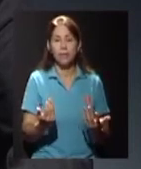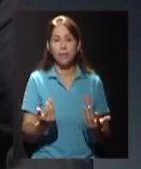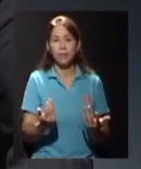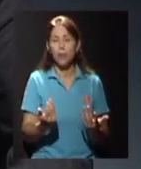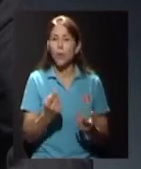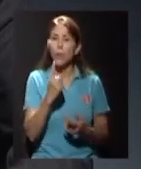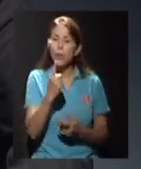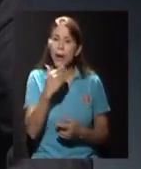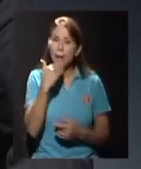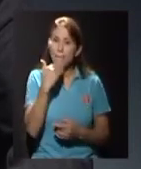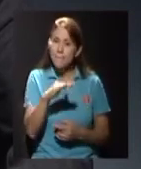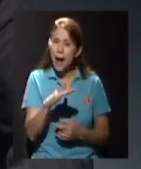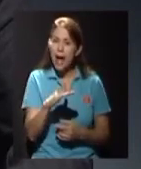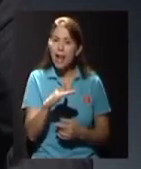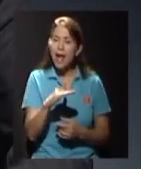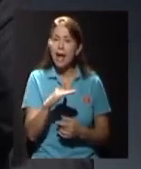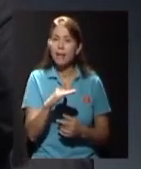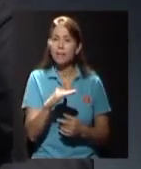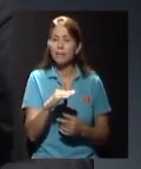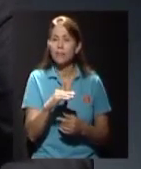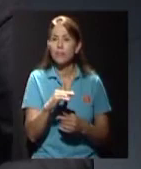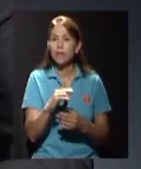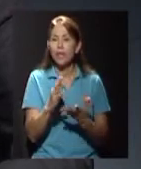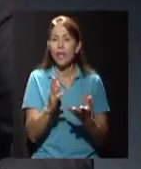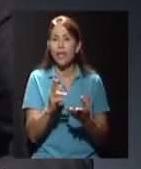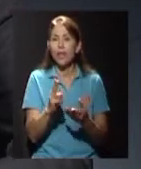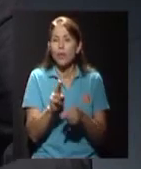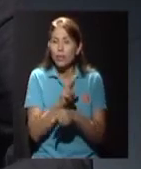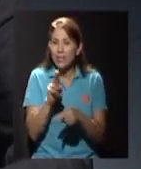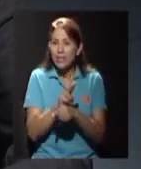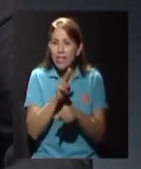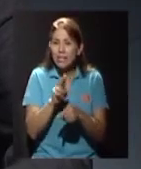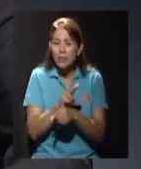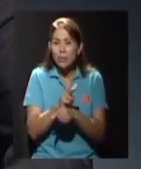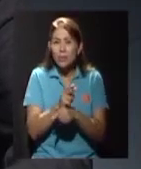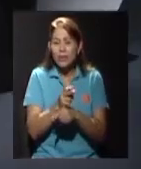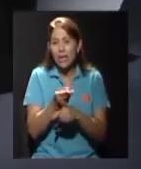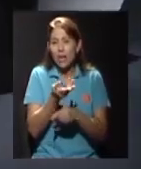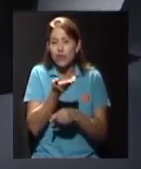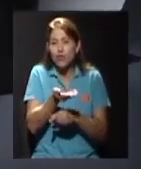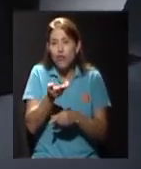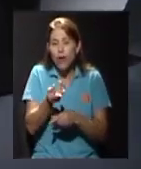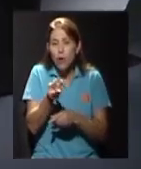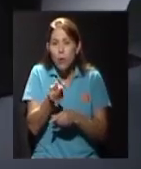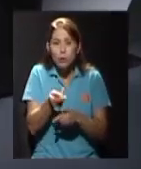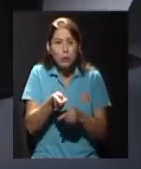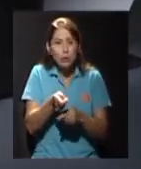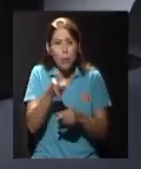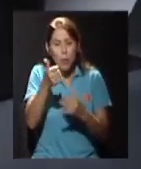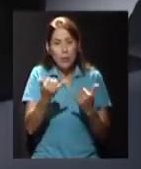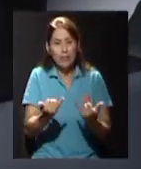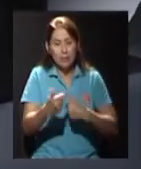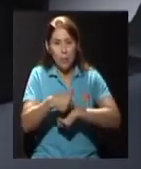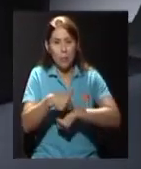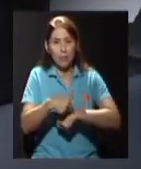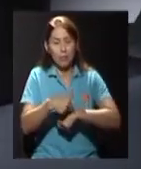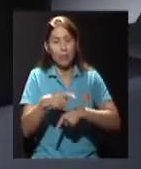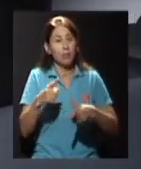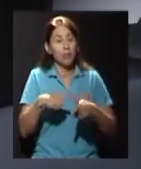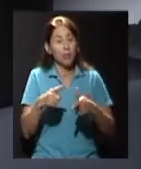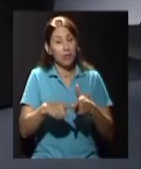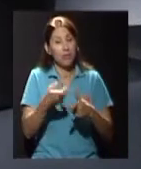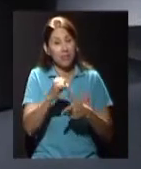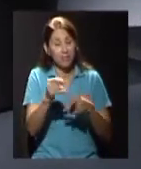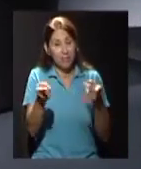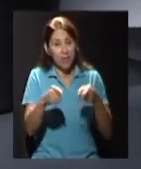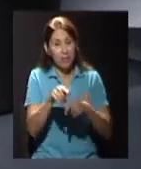mala la canalización de los escasos recursos con que contamos y en ese sentido cualquier esfuerzo que podamos